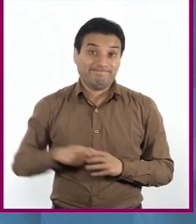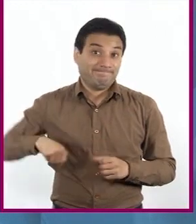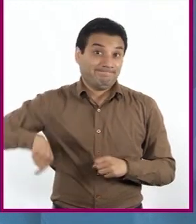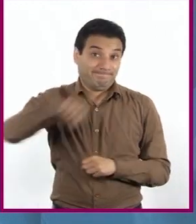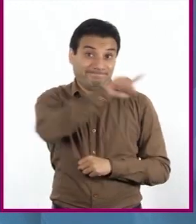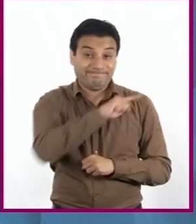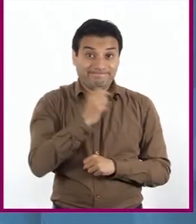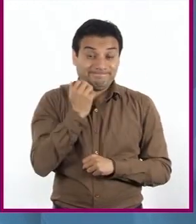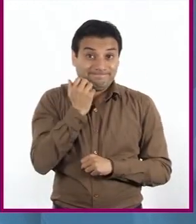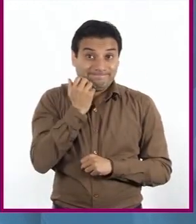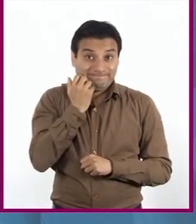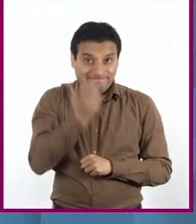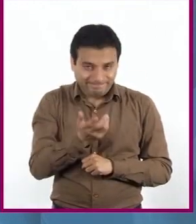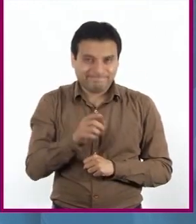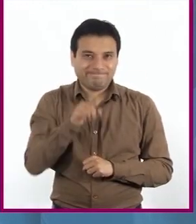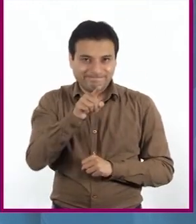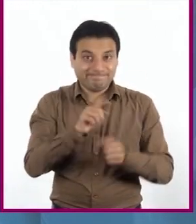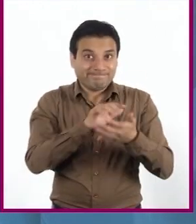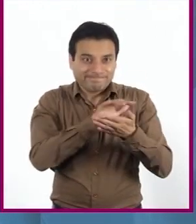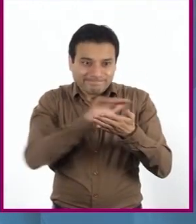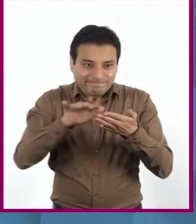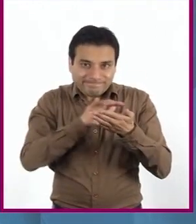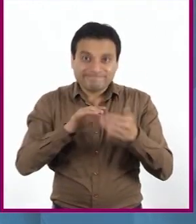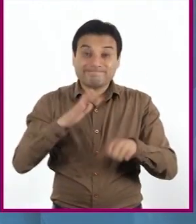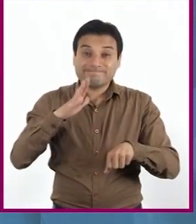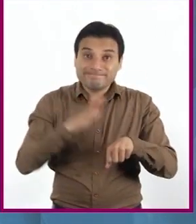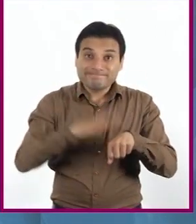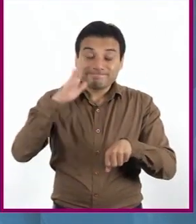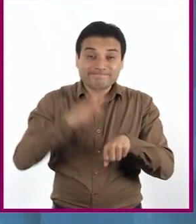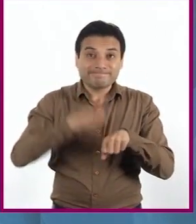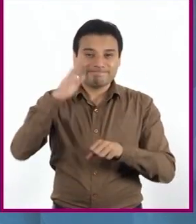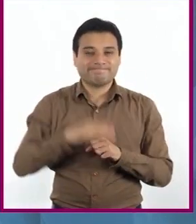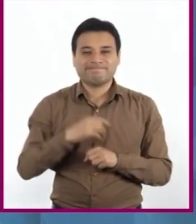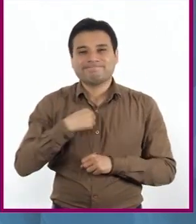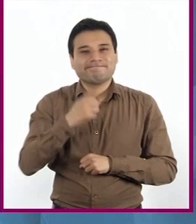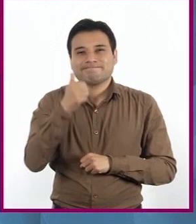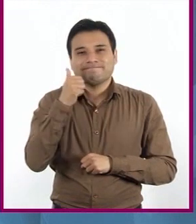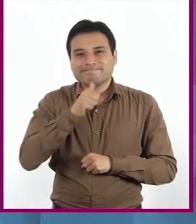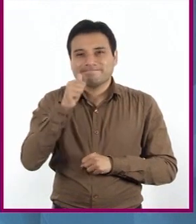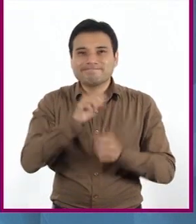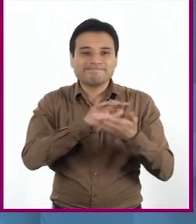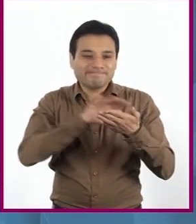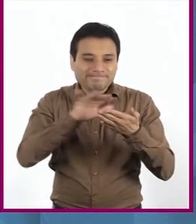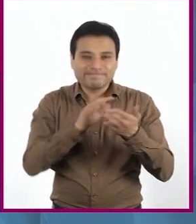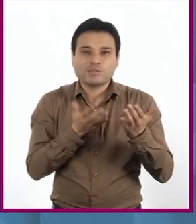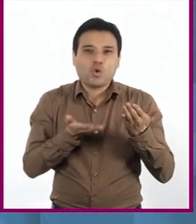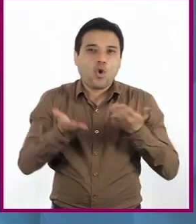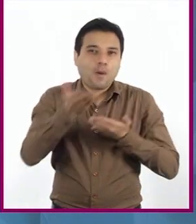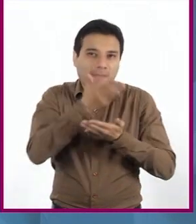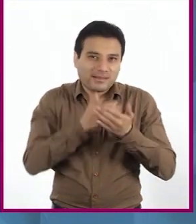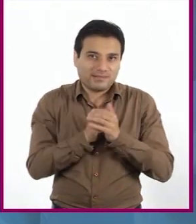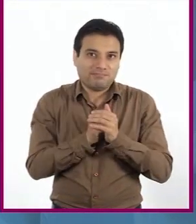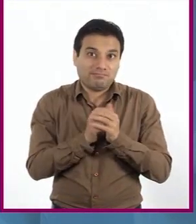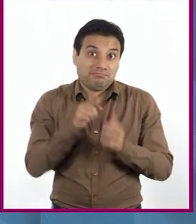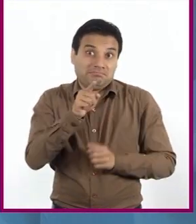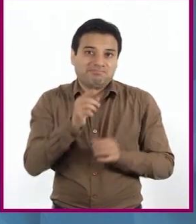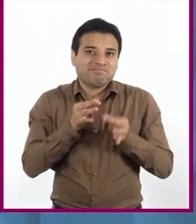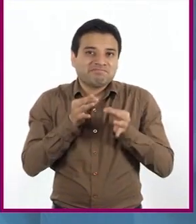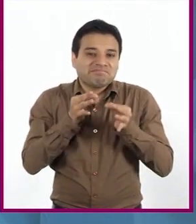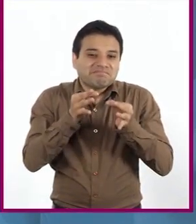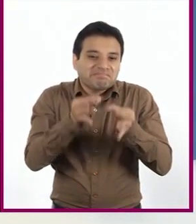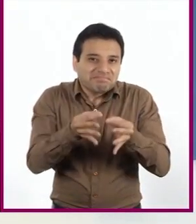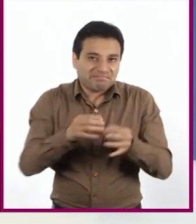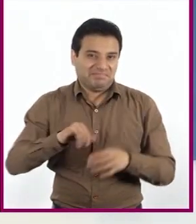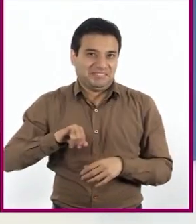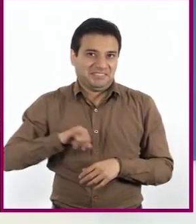ustedes desarrollen el gusto por la lectura. Por eso les solemos compartir lecturas que creemos que pueden ser de su agrado e